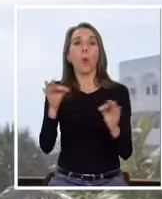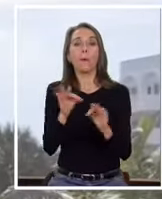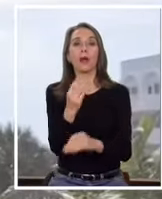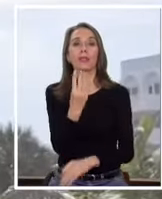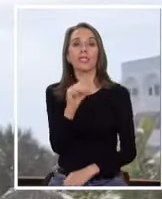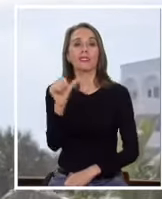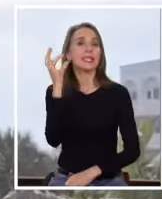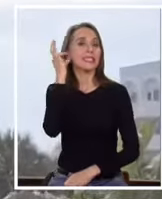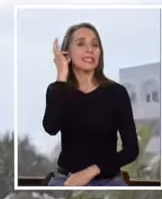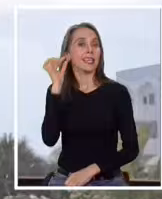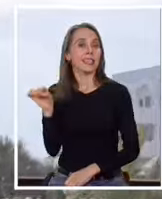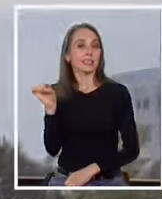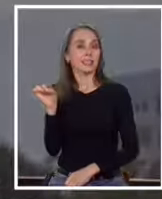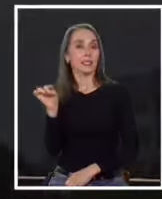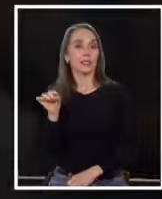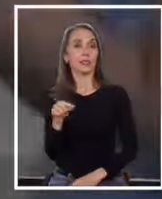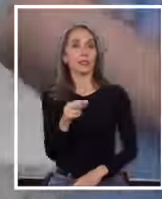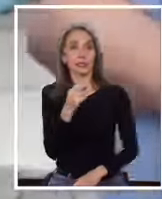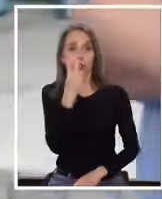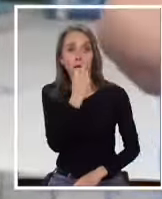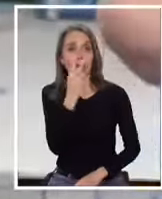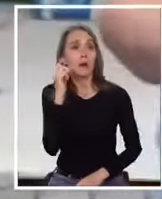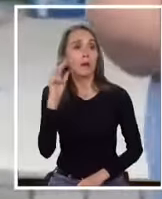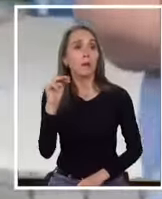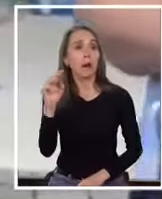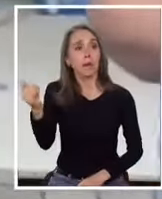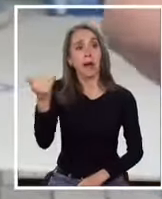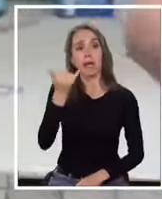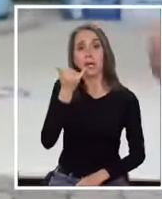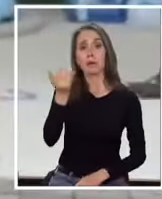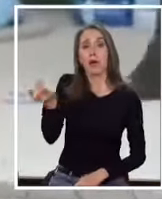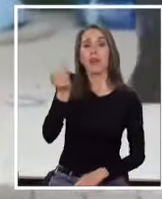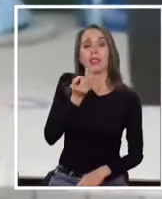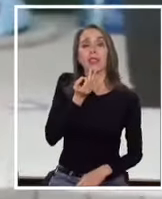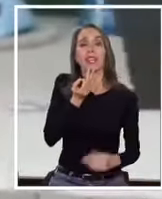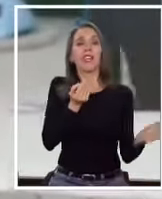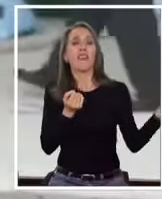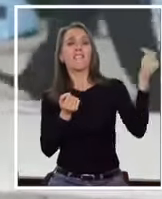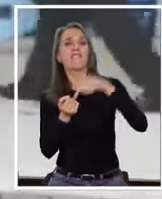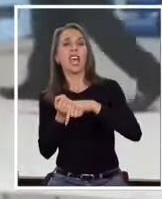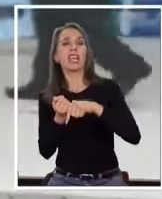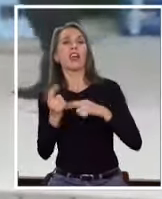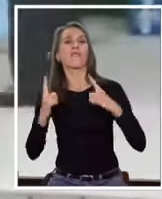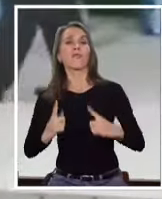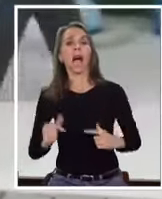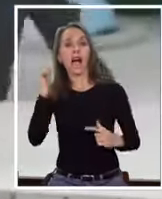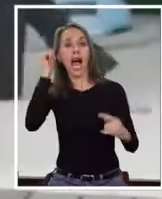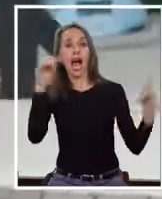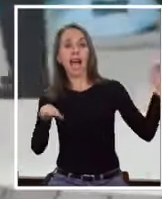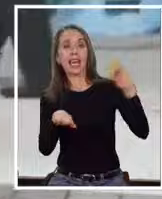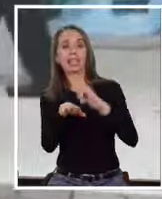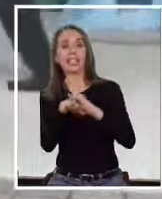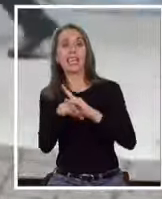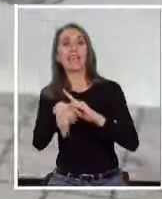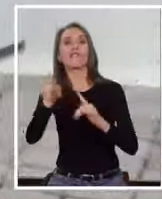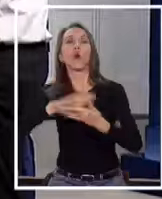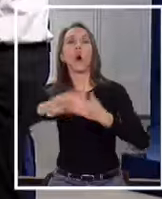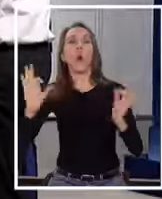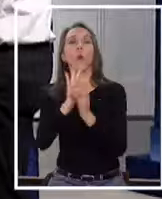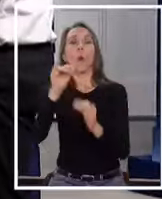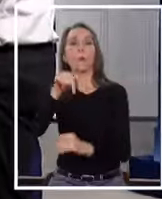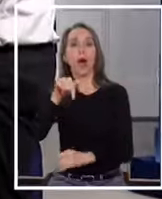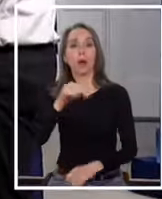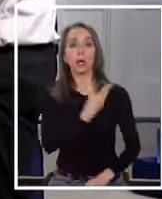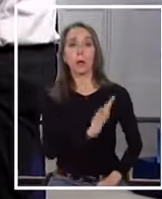número 36. Ayer la mamá me llamó para decir que venían de vacación. Llegaron ayer a celebrar el cumpleaños de ella hoy.